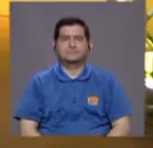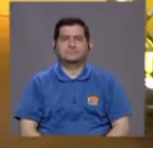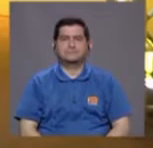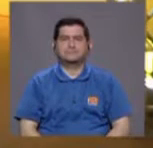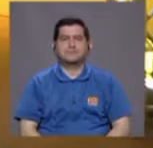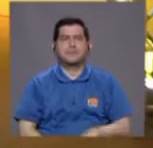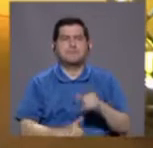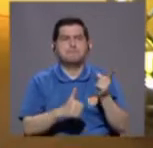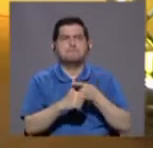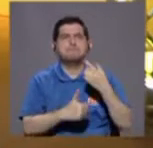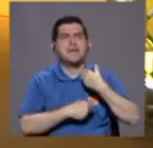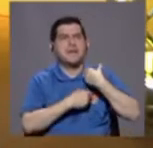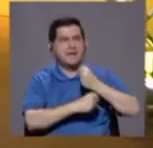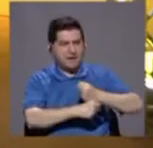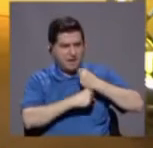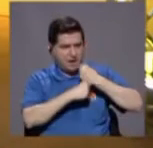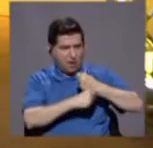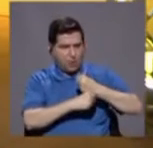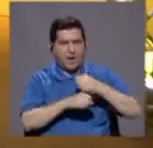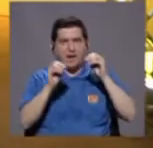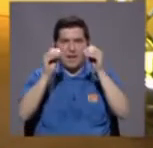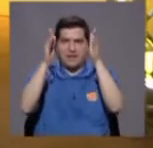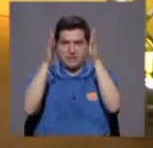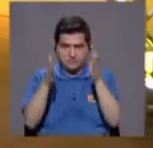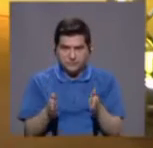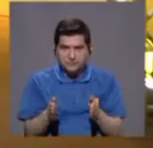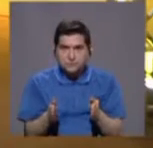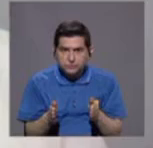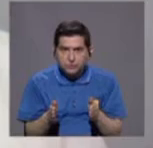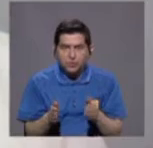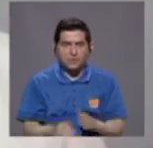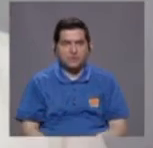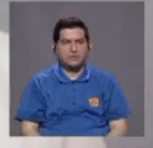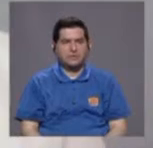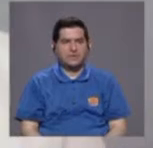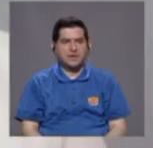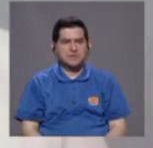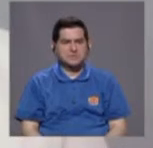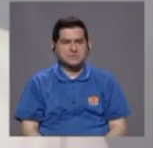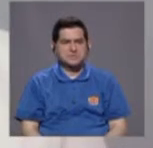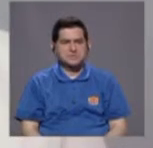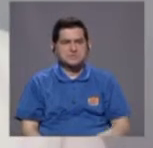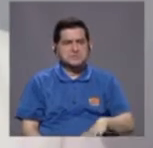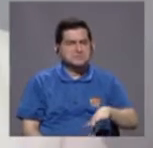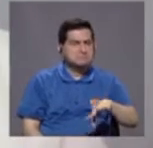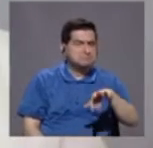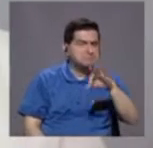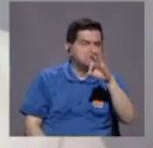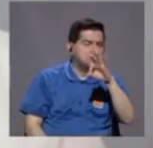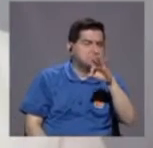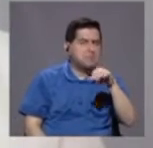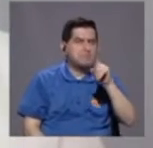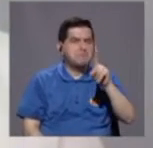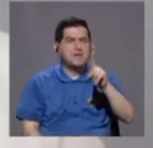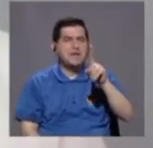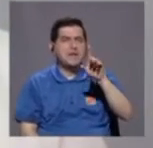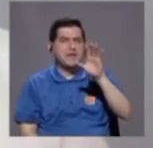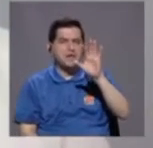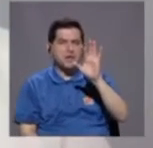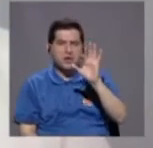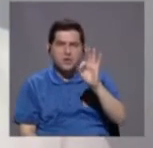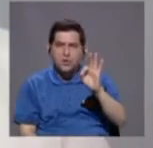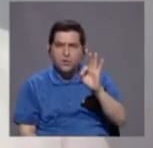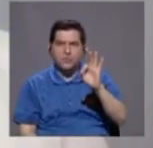La primera huelga de maestros la vamos a encontrar hacia